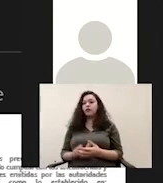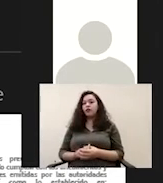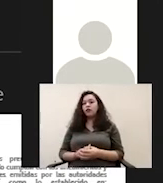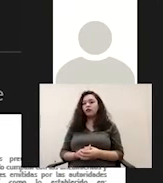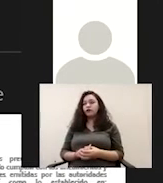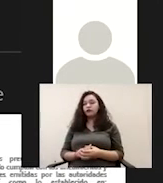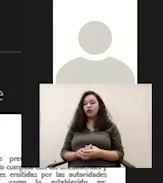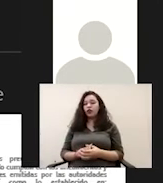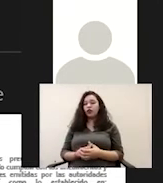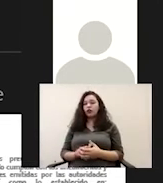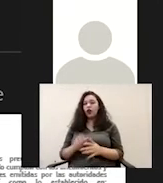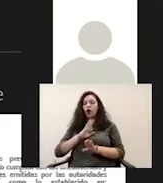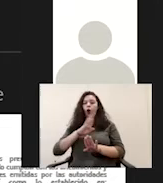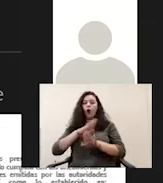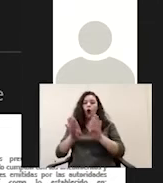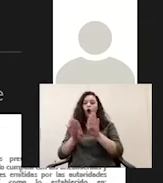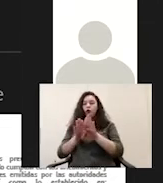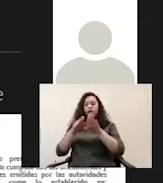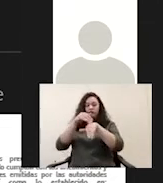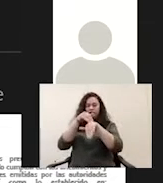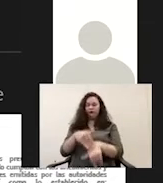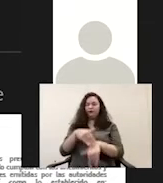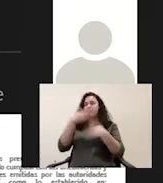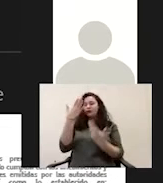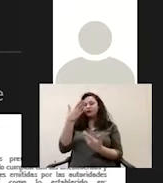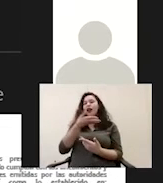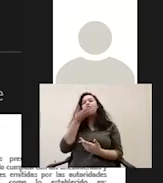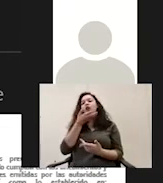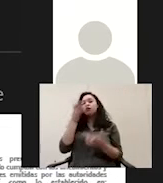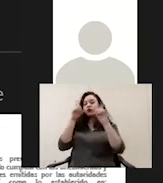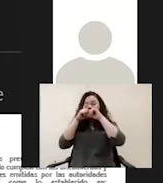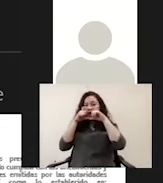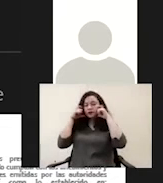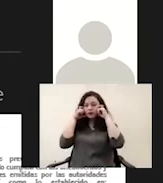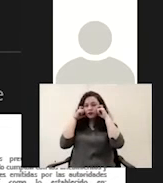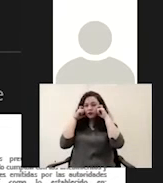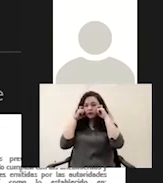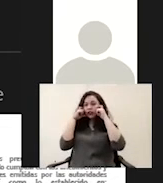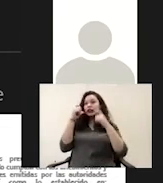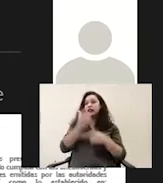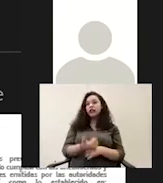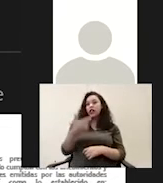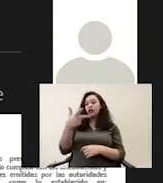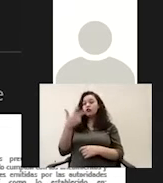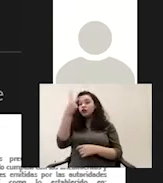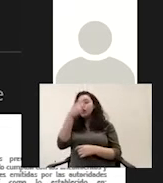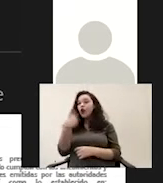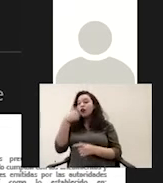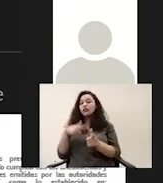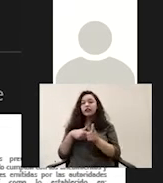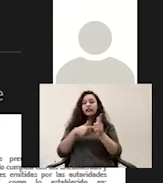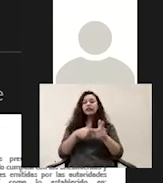la disciplina, el hábito de traer el cubrebocas durante 6, 8 horas continuas. Es